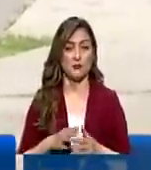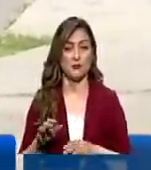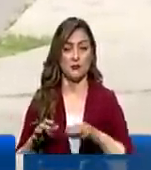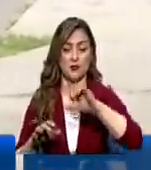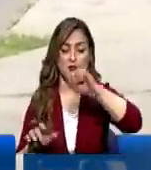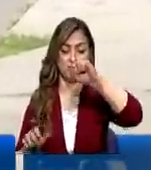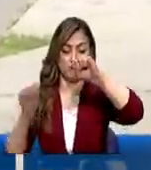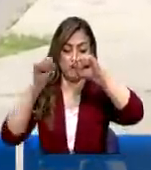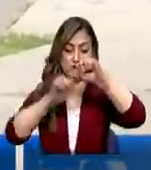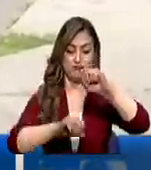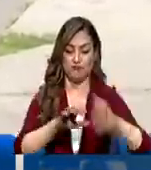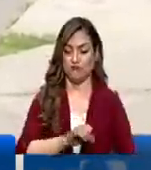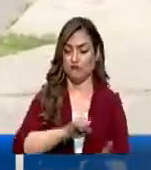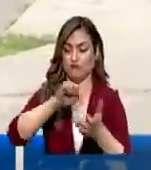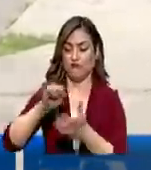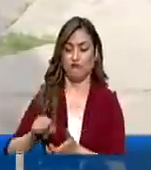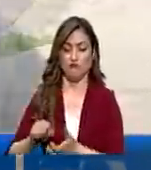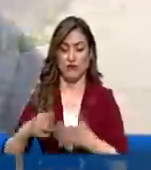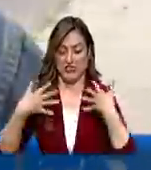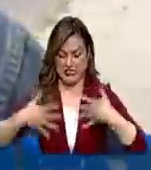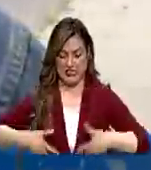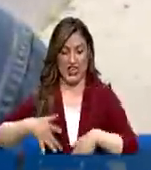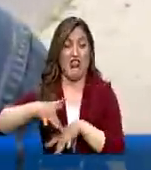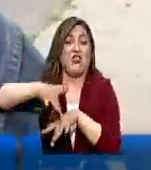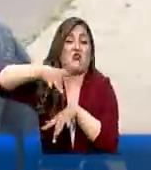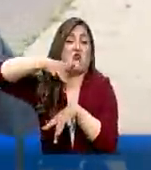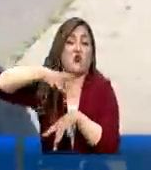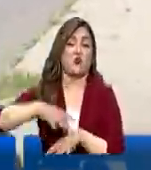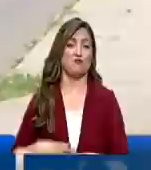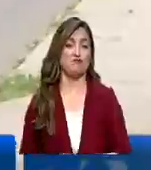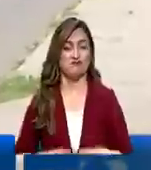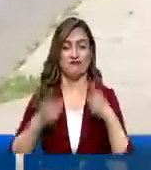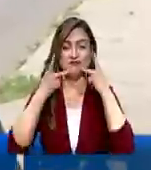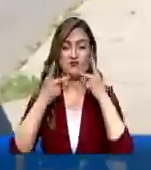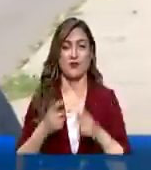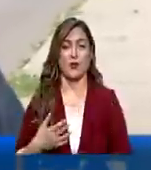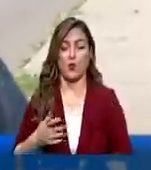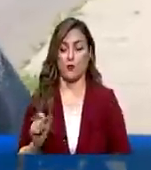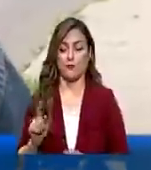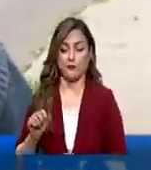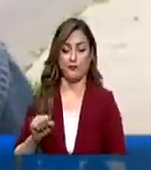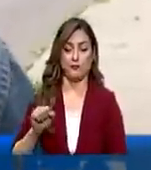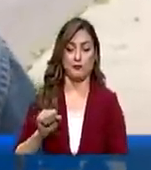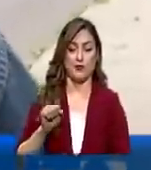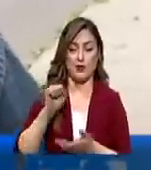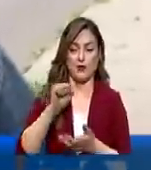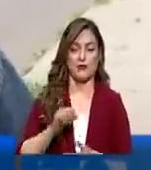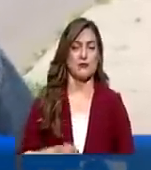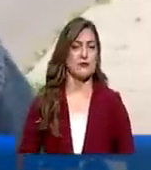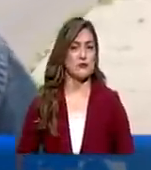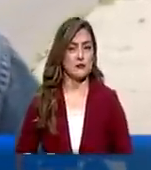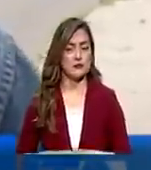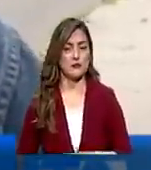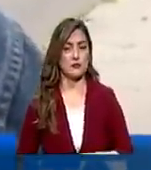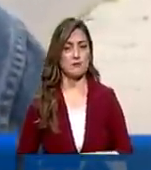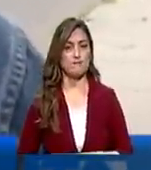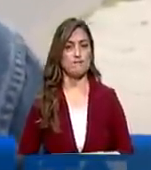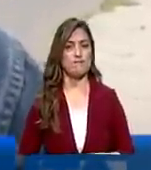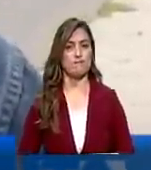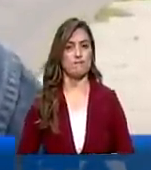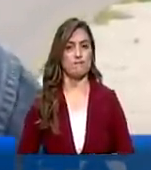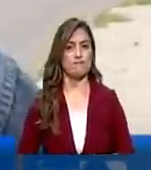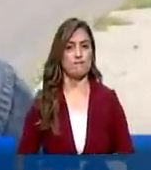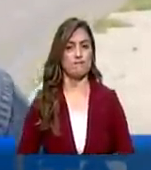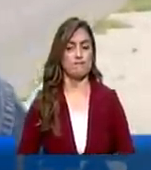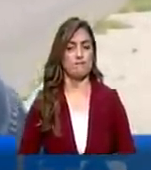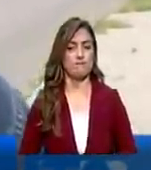de las casas. Se desnuda en la vía pública. Y hay ocasiones en las que uno se acerca a depositar la basura y está ahí. La